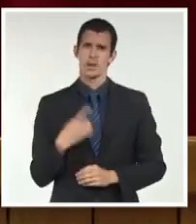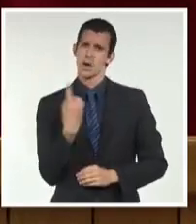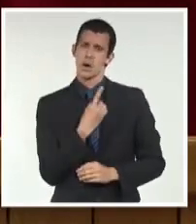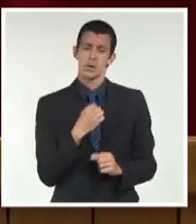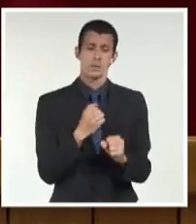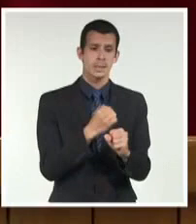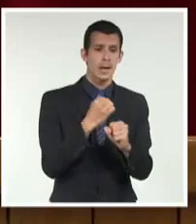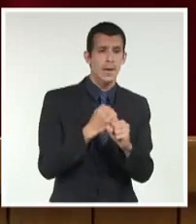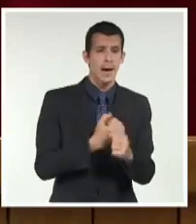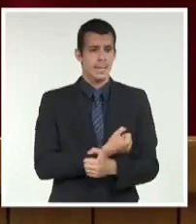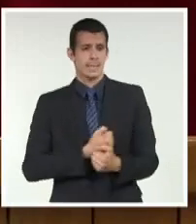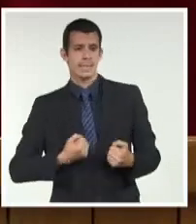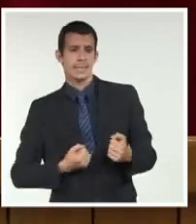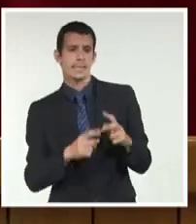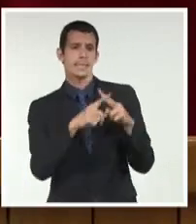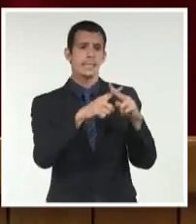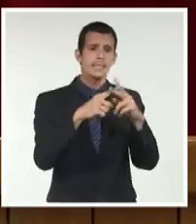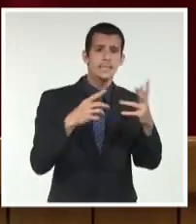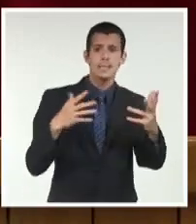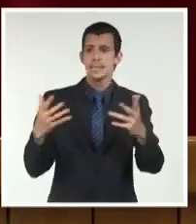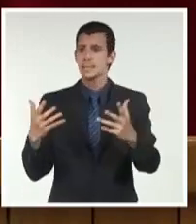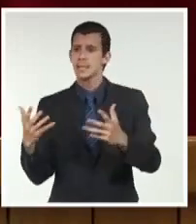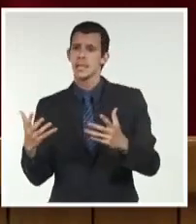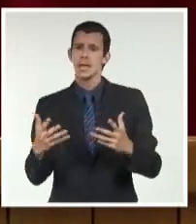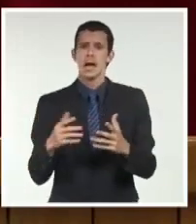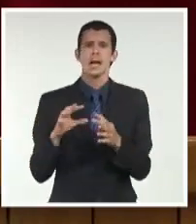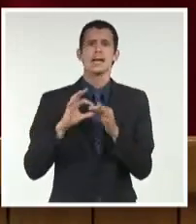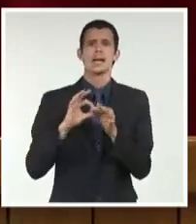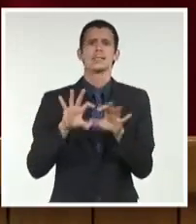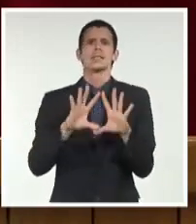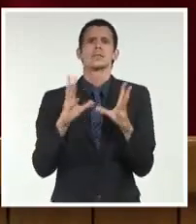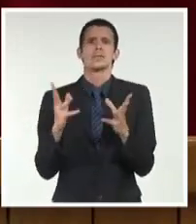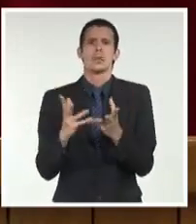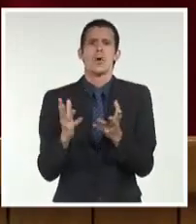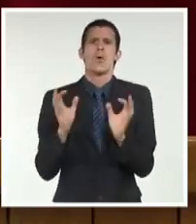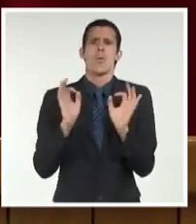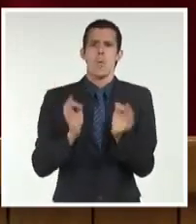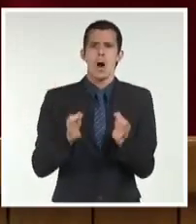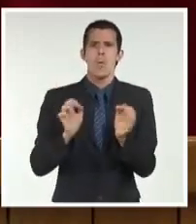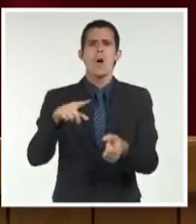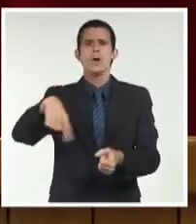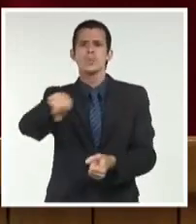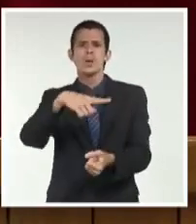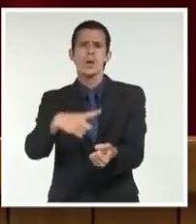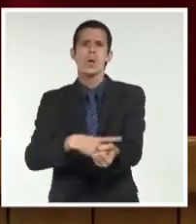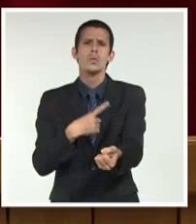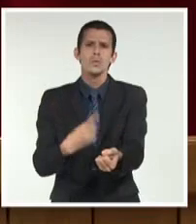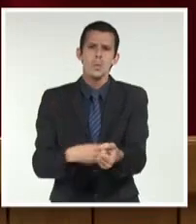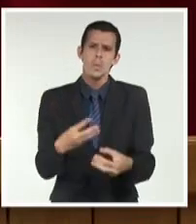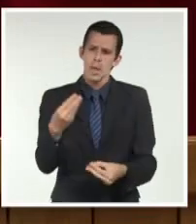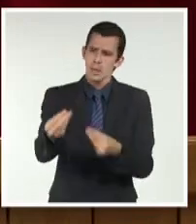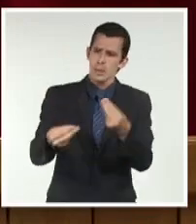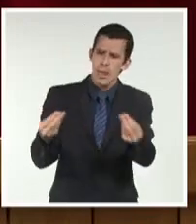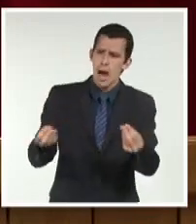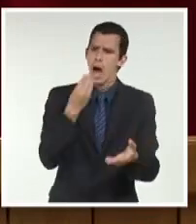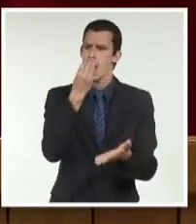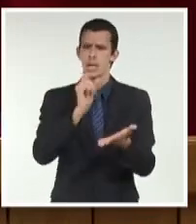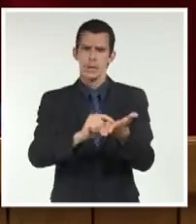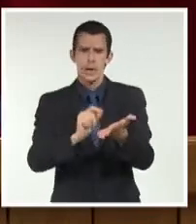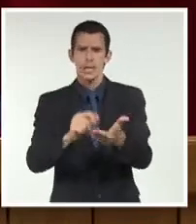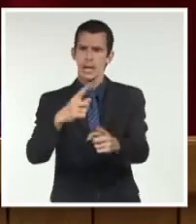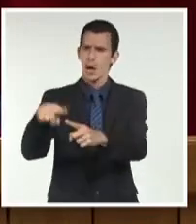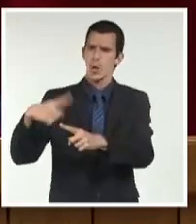para asegurar un nivel de productos y servicios básicos a la población y atender de manera priorizada a las personas y comunidades